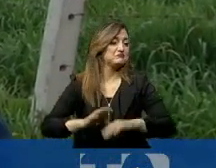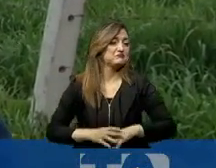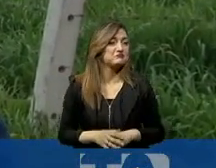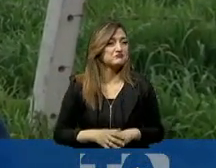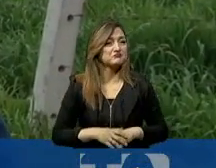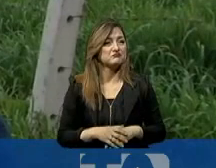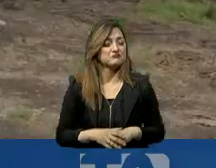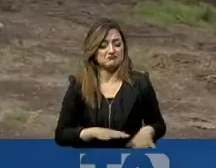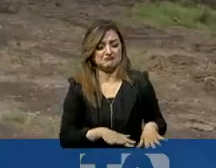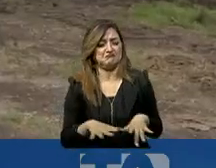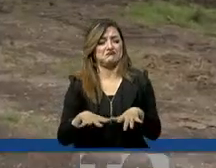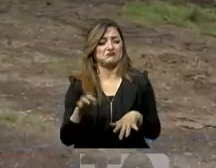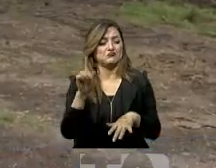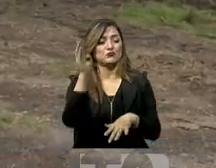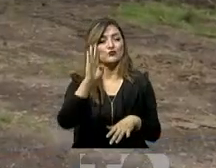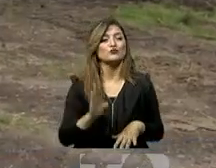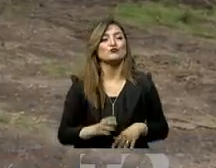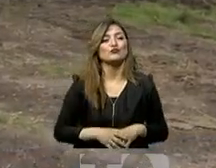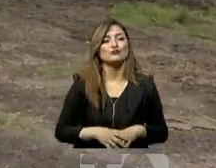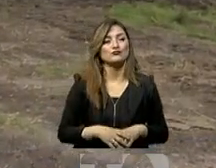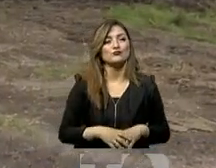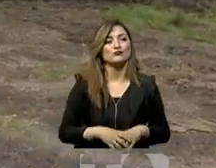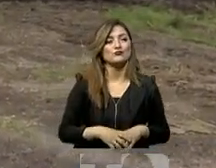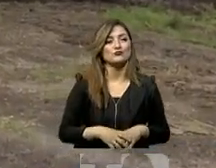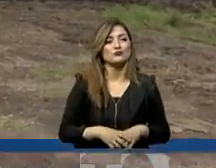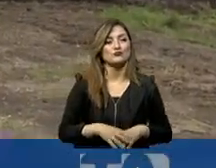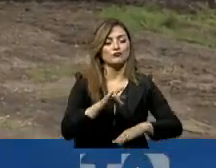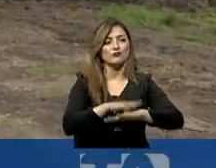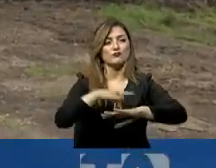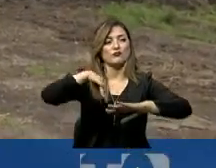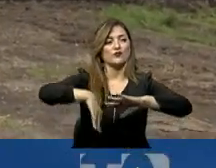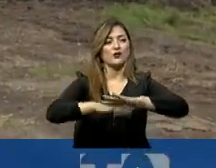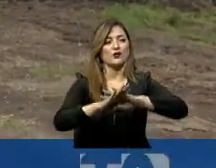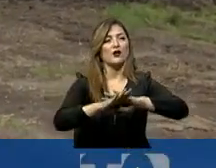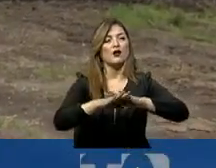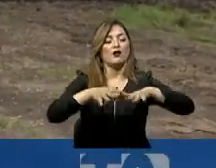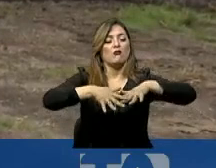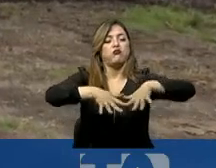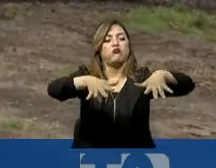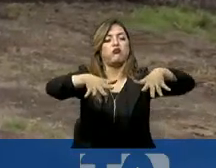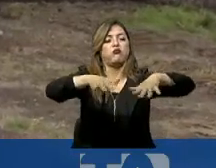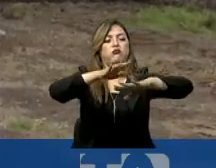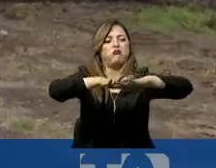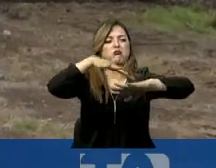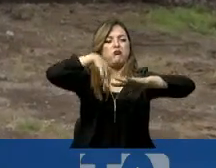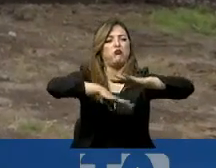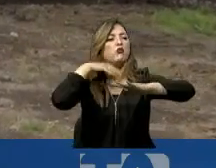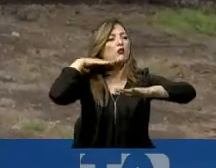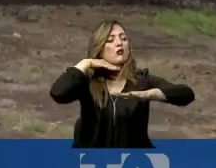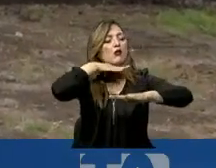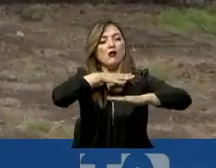nunca ha salido el agua así, pues. Justamente por aquí tenemos redes de alcantarillado, el polioducto, y todo eso ha ocasionado de que el agua